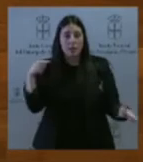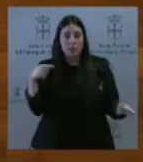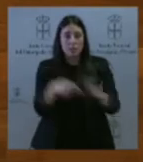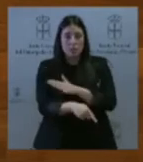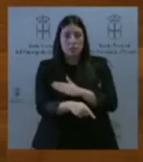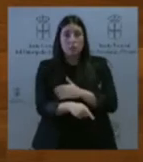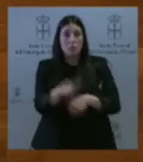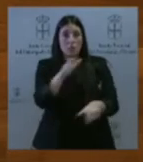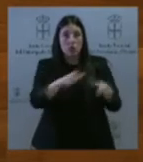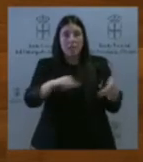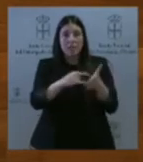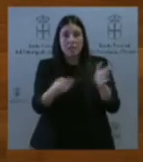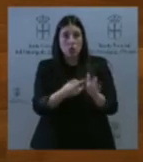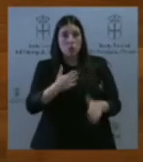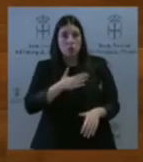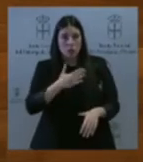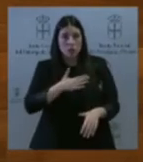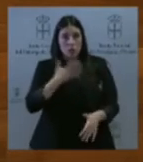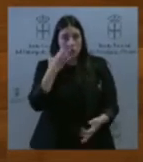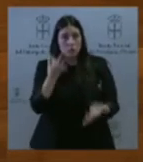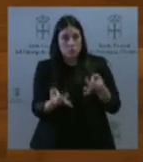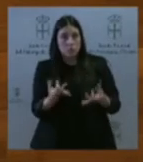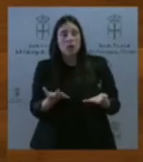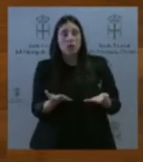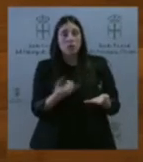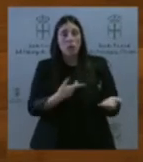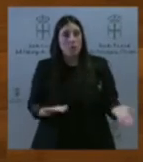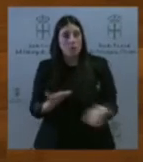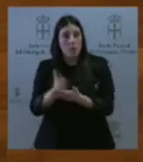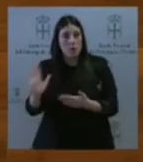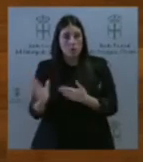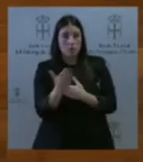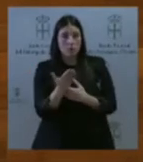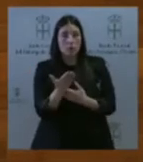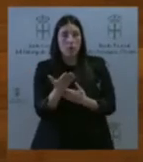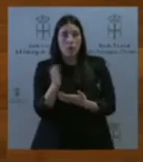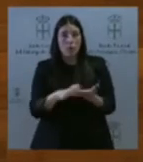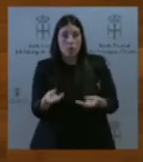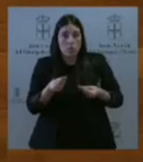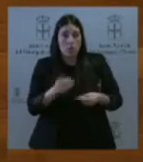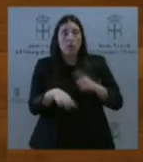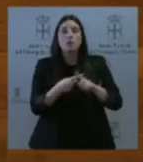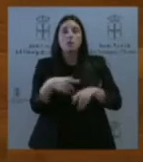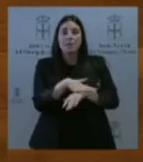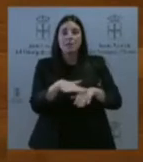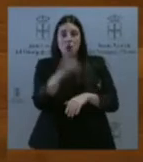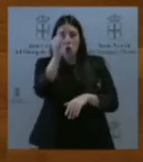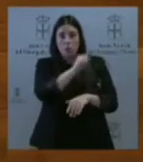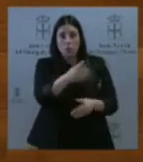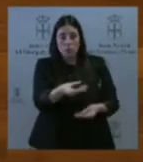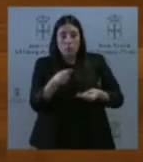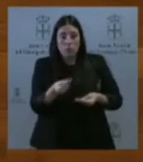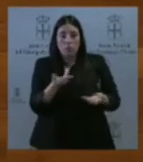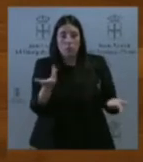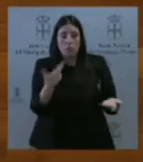juristas y pedíla, por supuesto, también la opinión al Ministerio. Y mire, respecto a esa posible declaración de BIC,